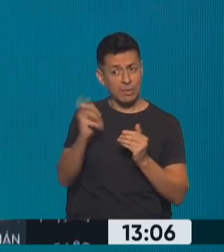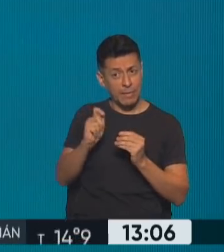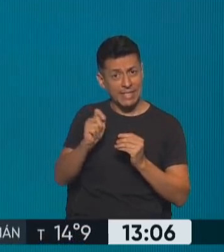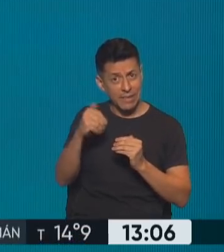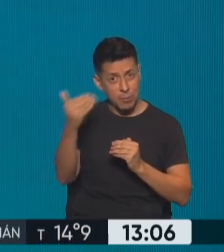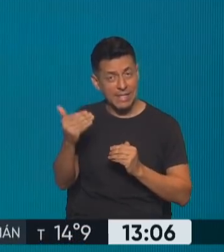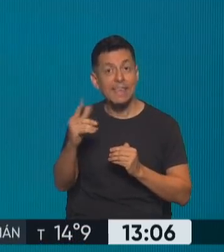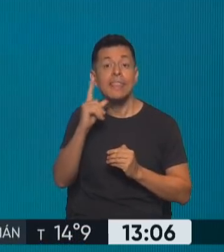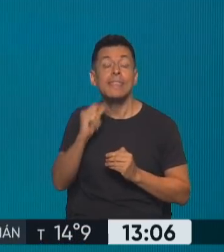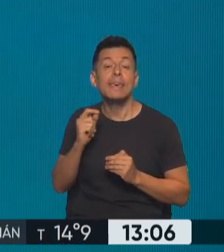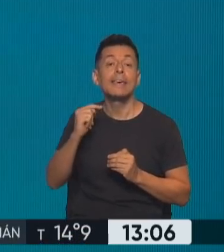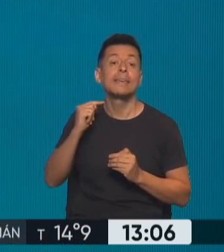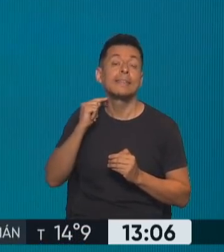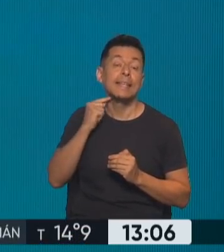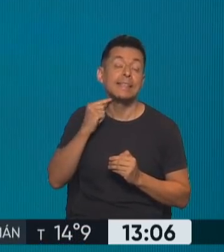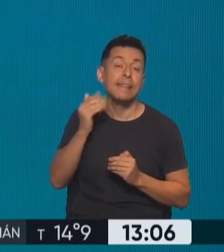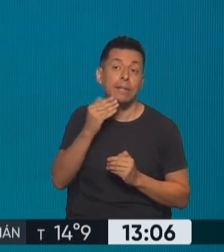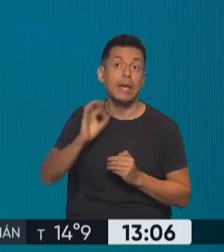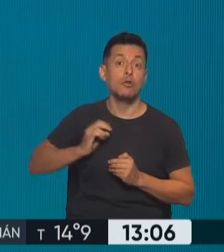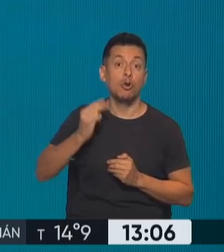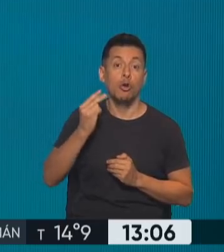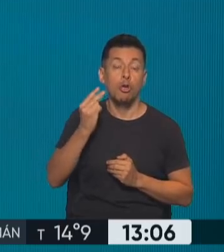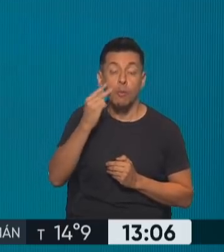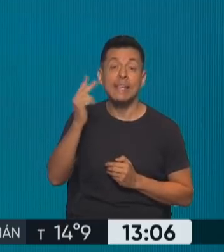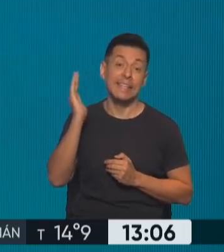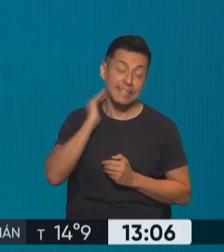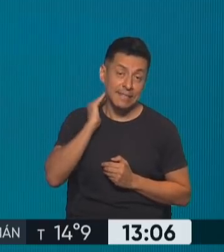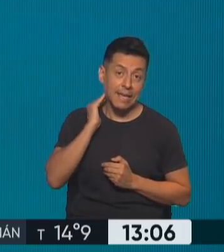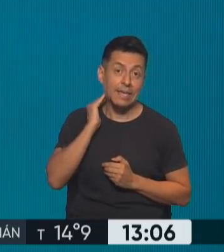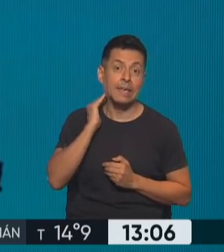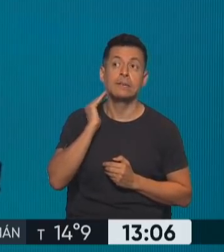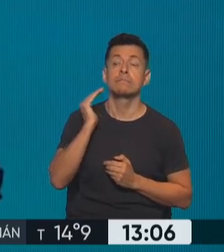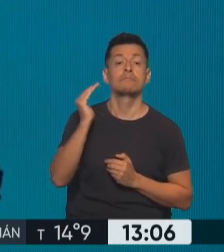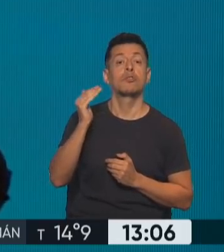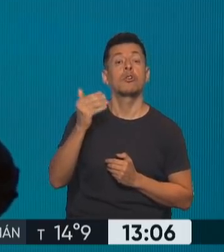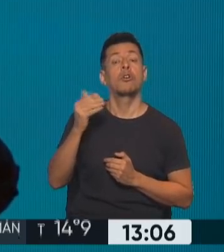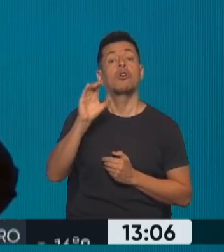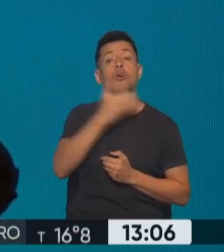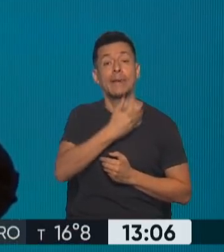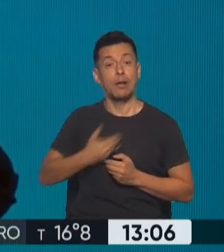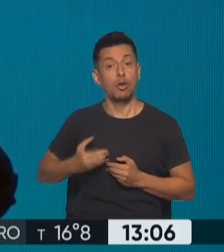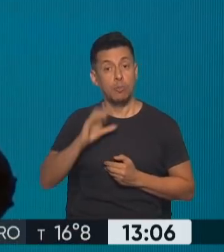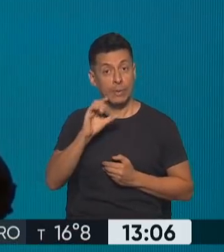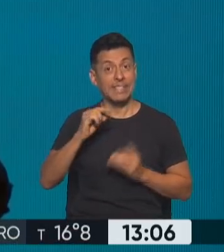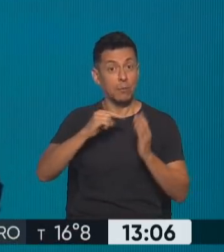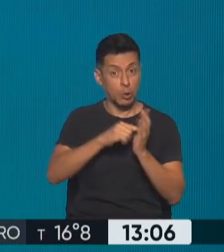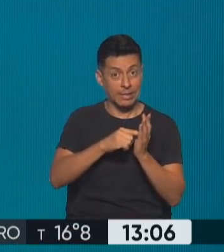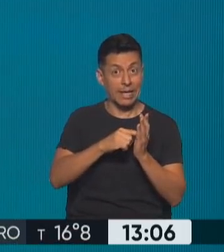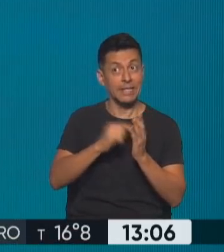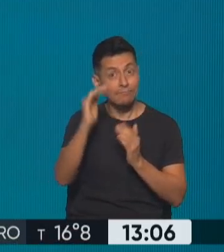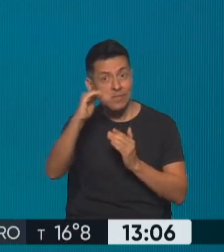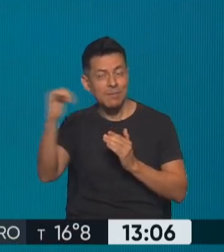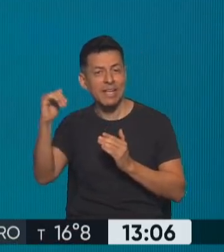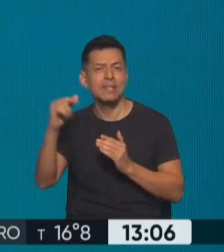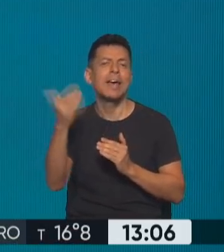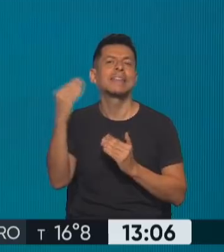13 de abril del 2016, fuimos citados, el actual gobernador de la provincia de Buenos Aires, que había sido mi ministro